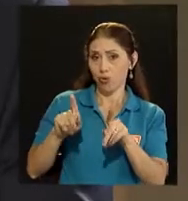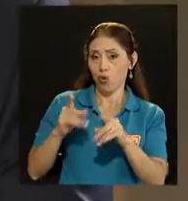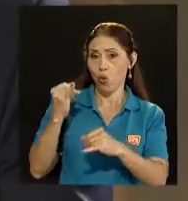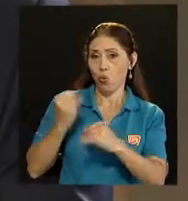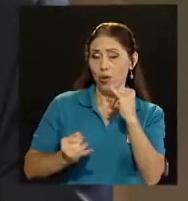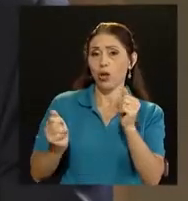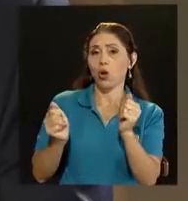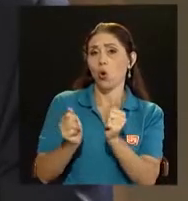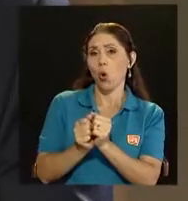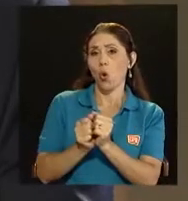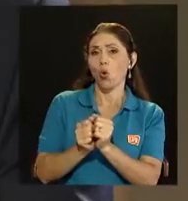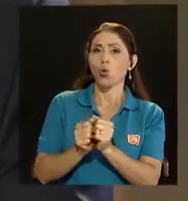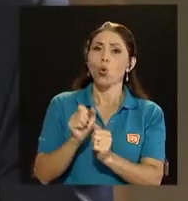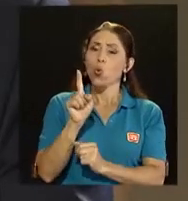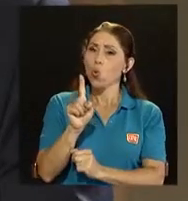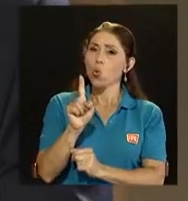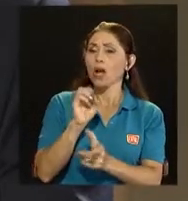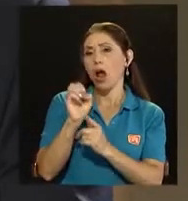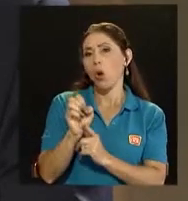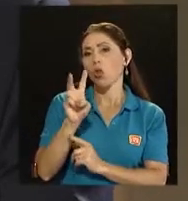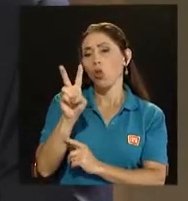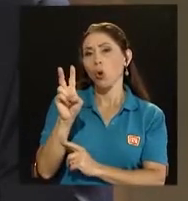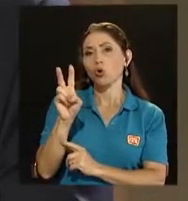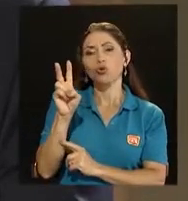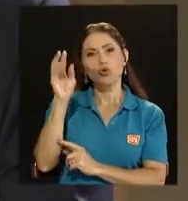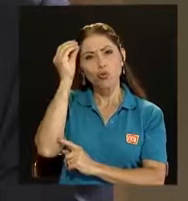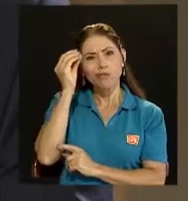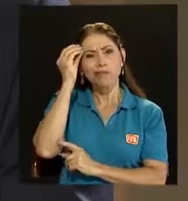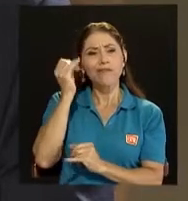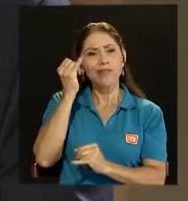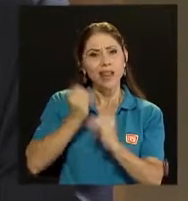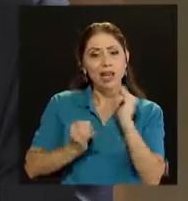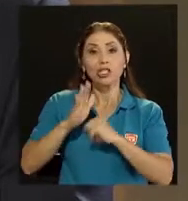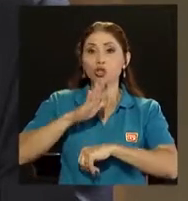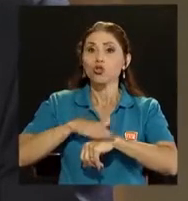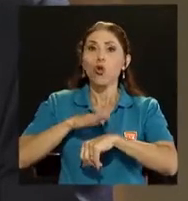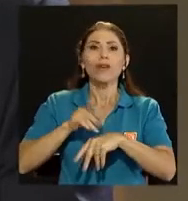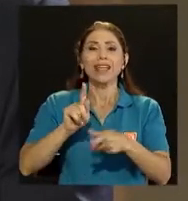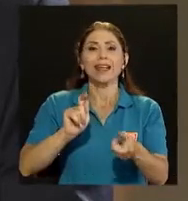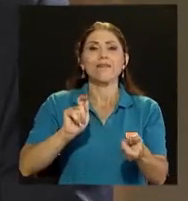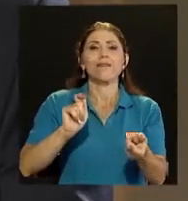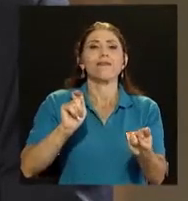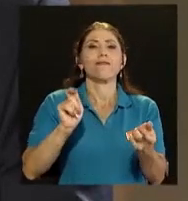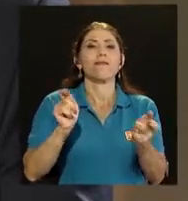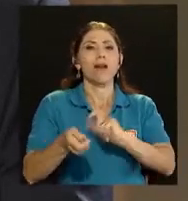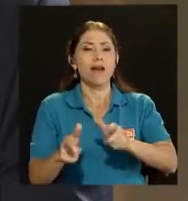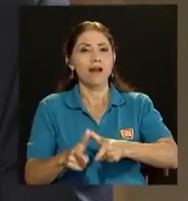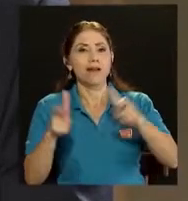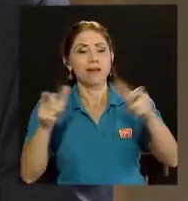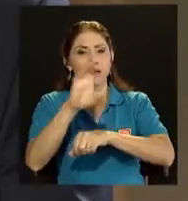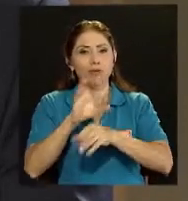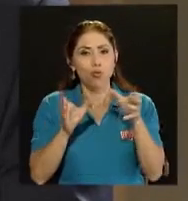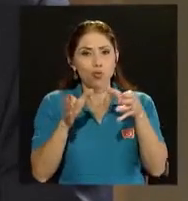o dos consideraciones finales acerca de esa reforma grande del Consejo de Seguridad. Creo que